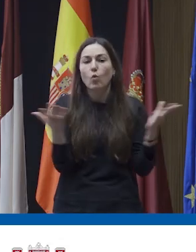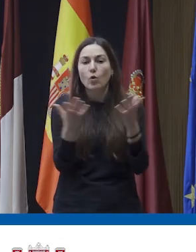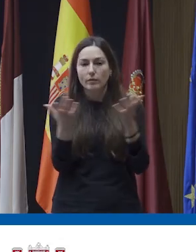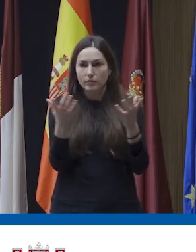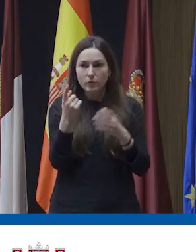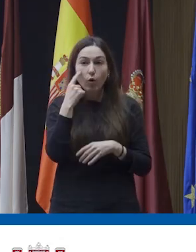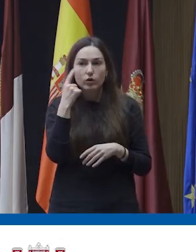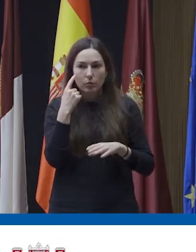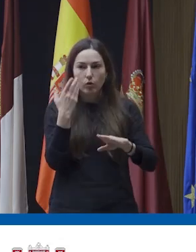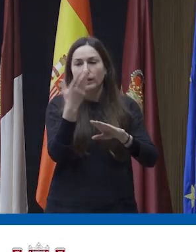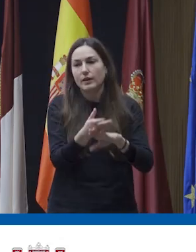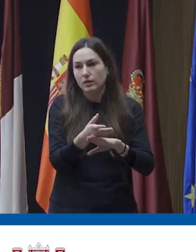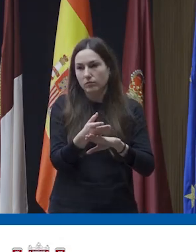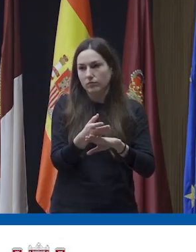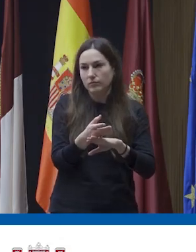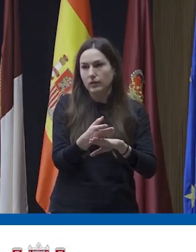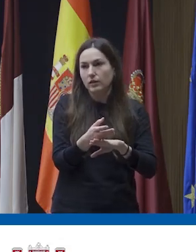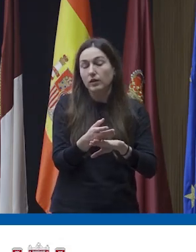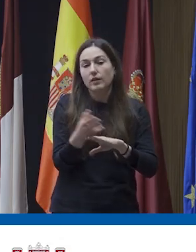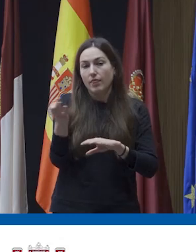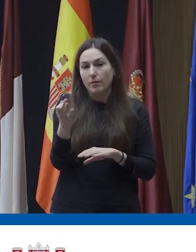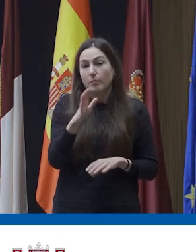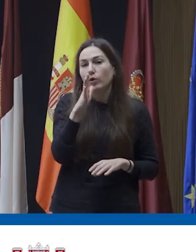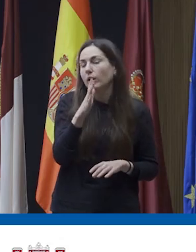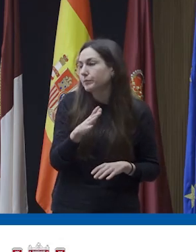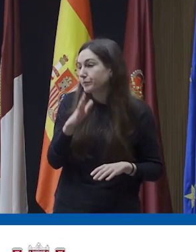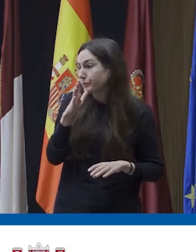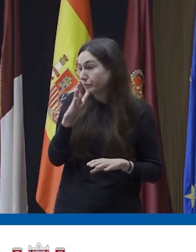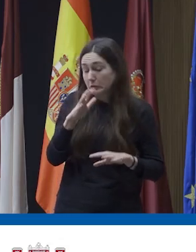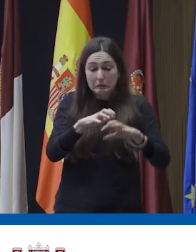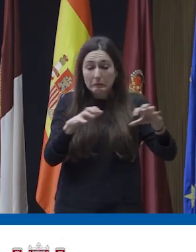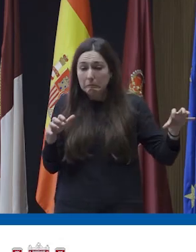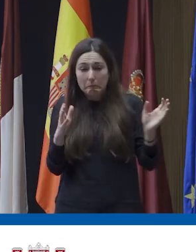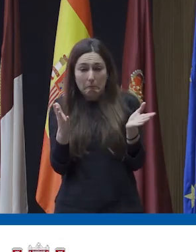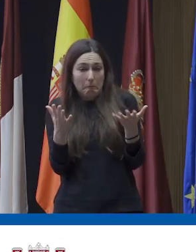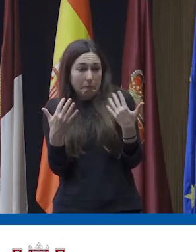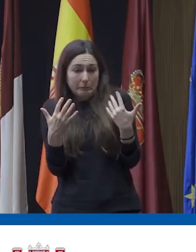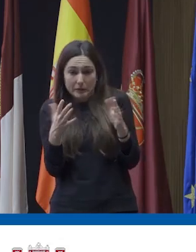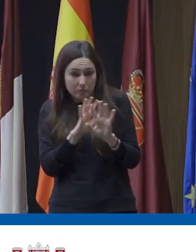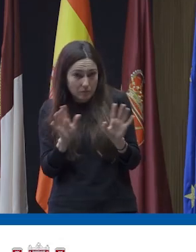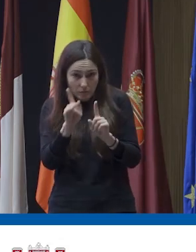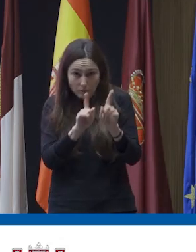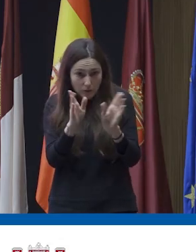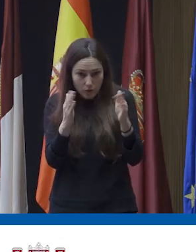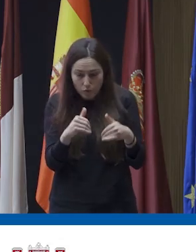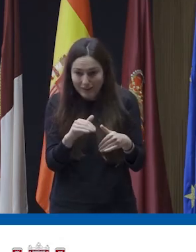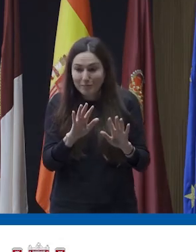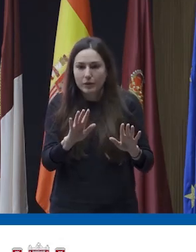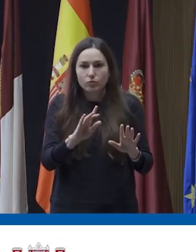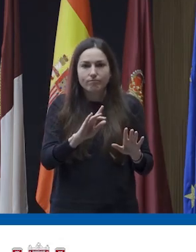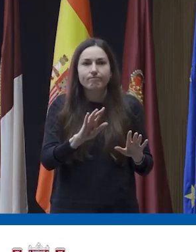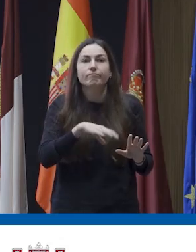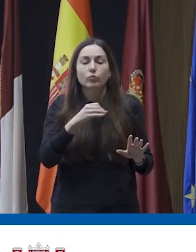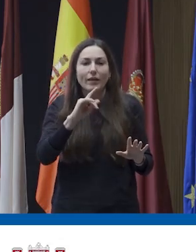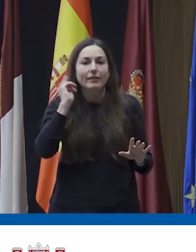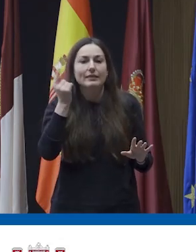inicio de los síntomas. ¿Por qué? Porque en la mayoría de las veces no pasa nada, pero si detectamos un desgarro,